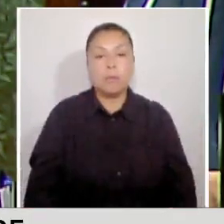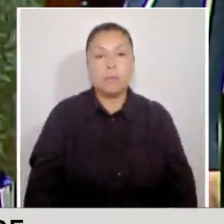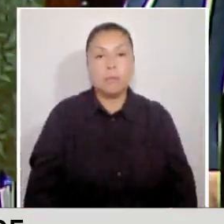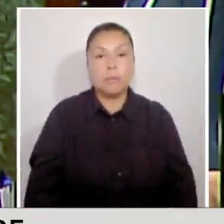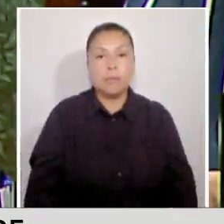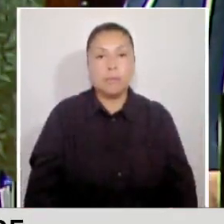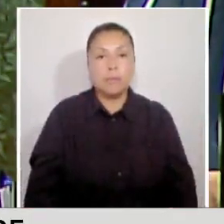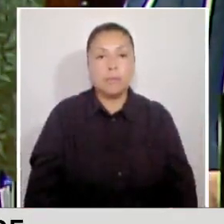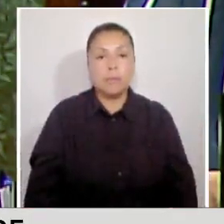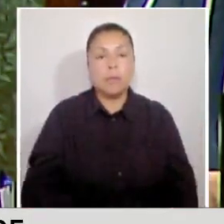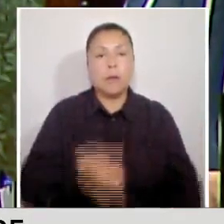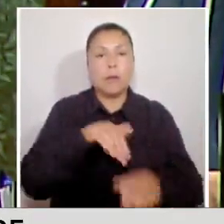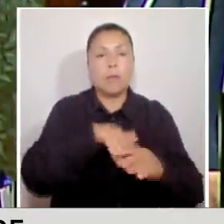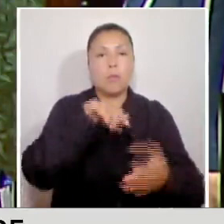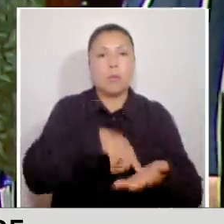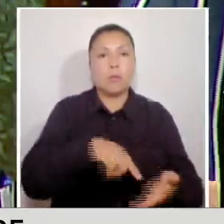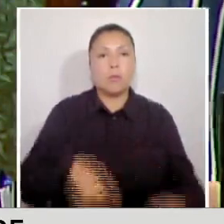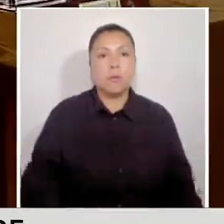en